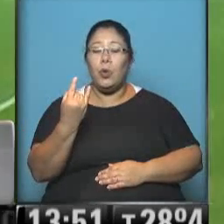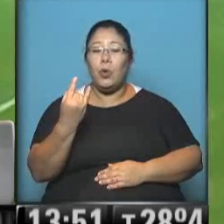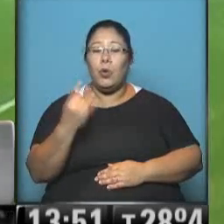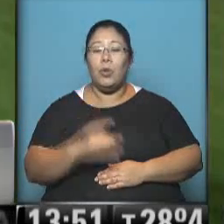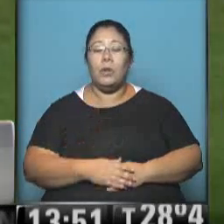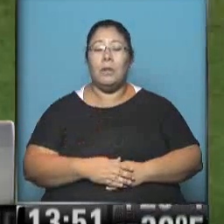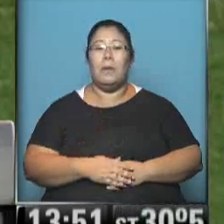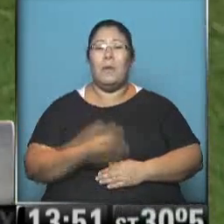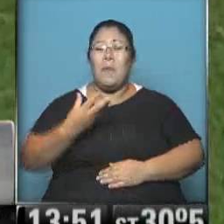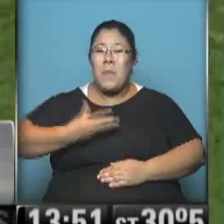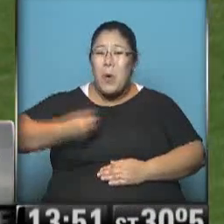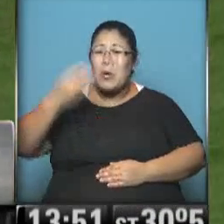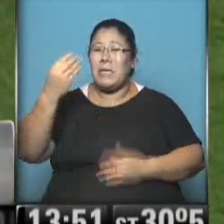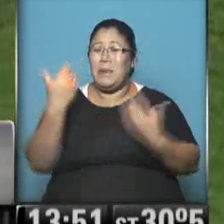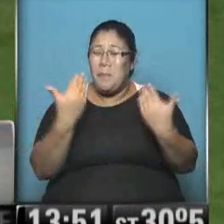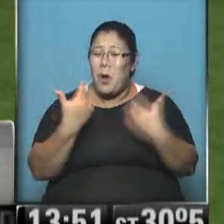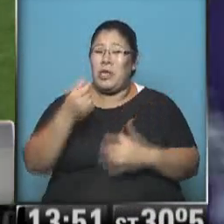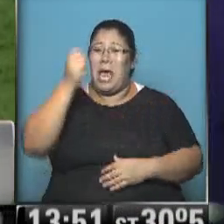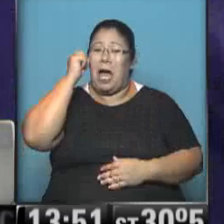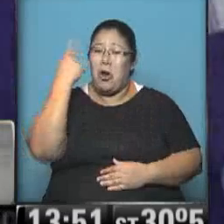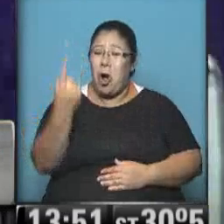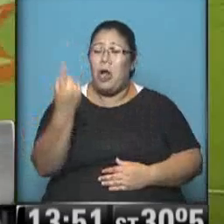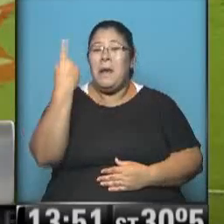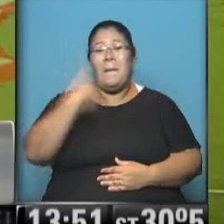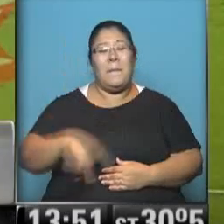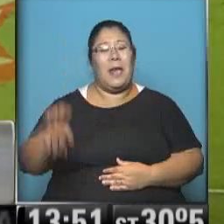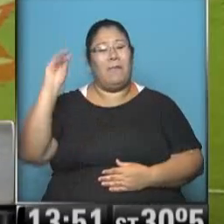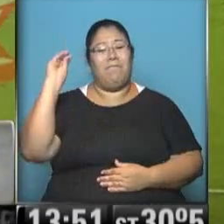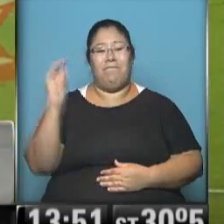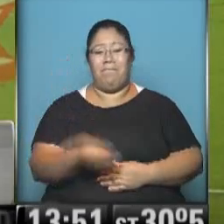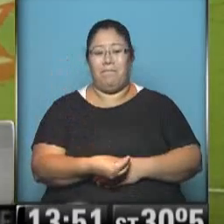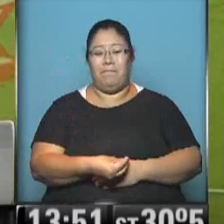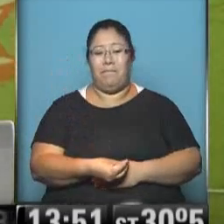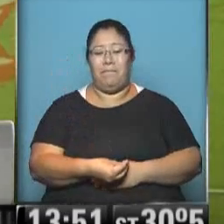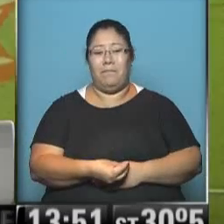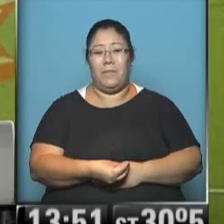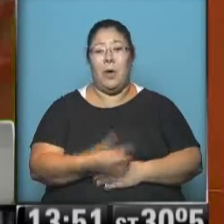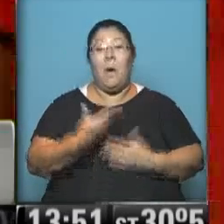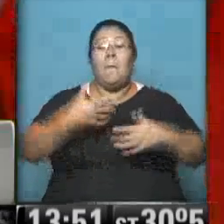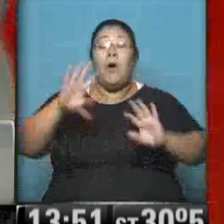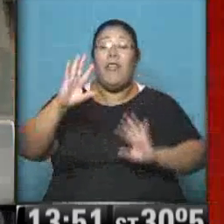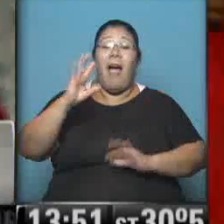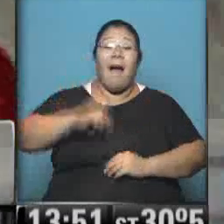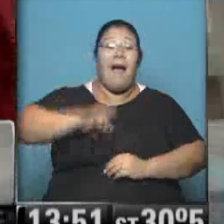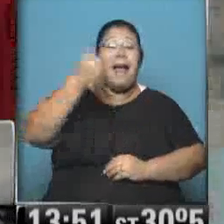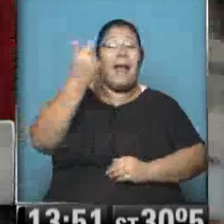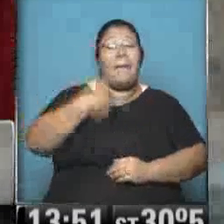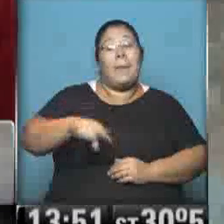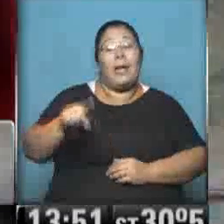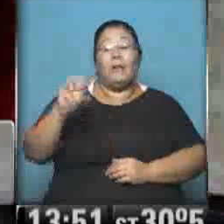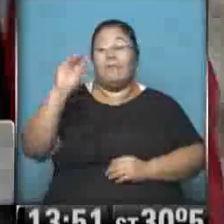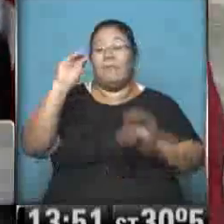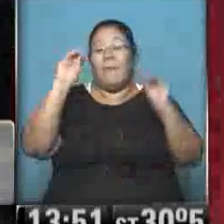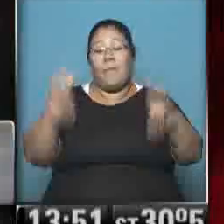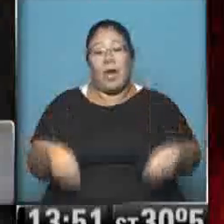las oportunidades que tuvo. Sin embargo, se quedó sin nada el ciclón, que podía haber ganado y sin embargo no pudo darse. La otra tiene que ver con